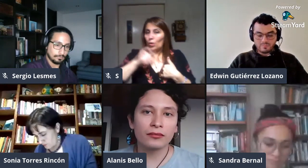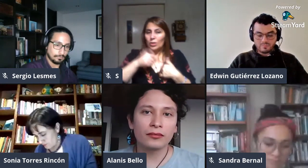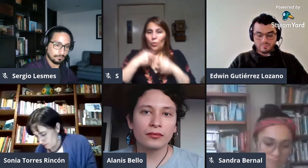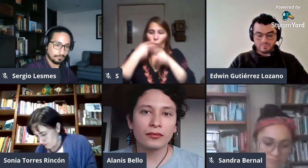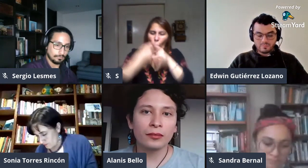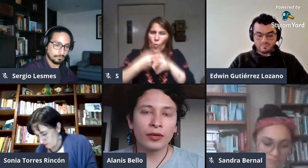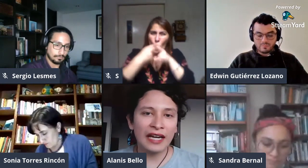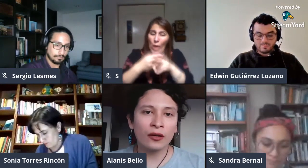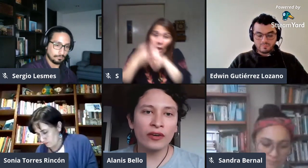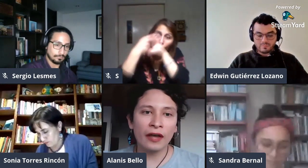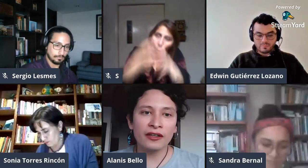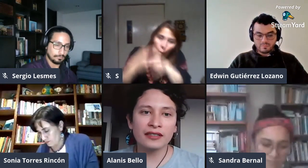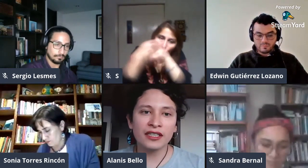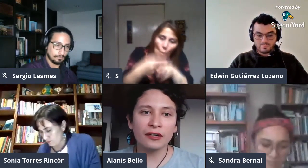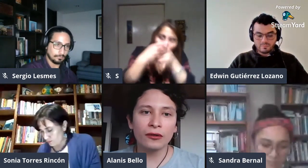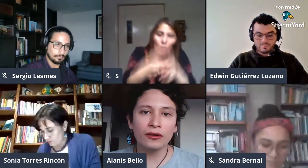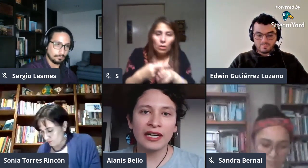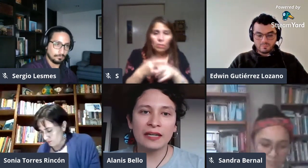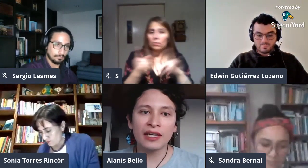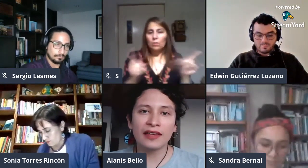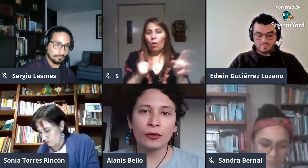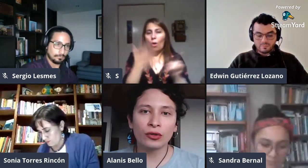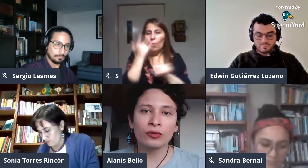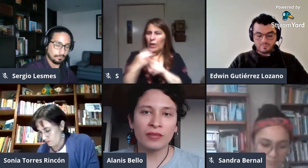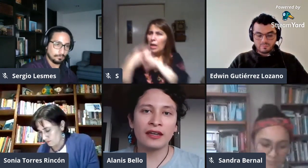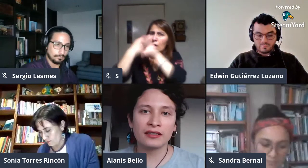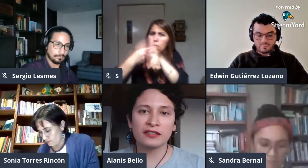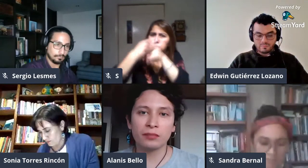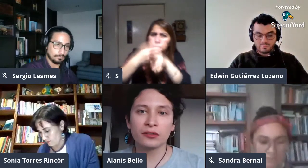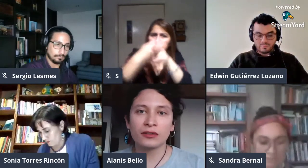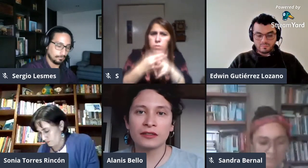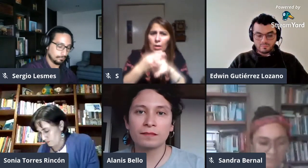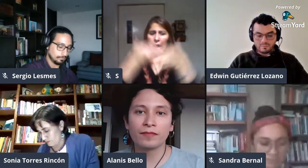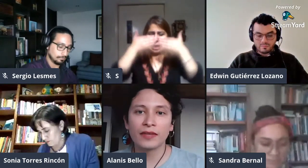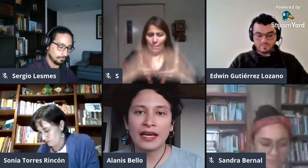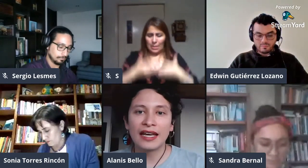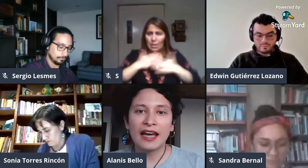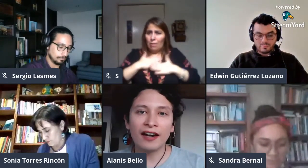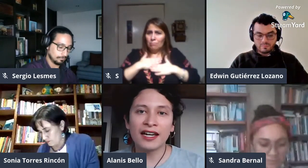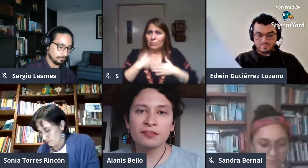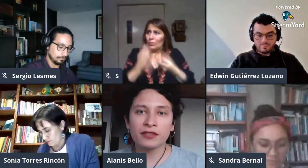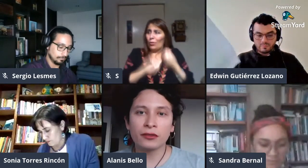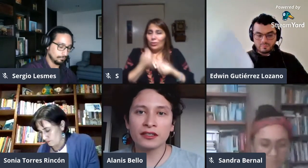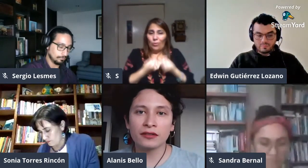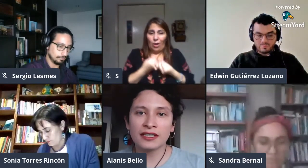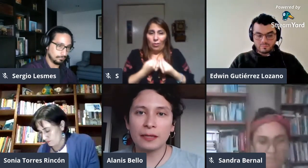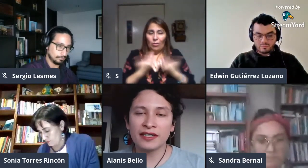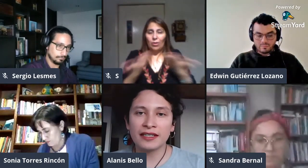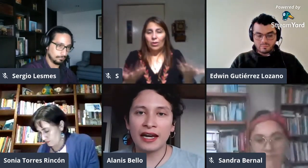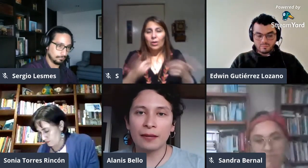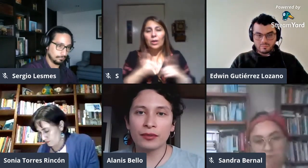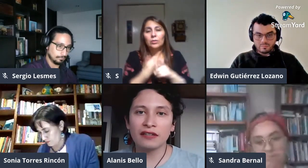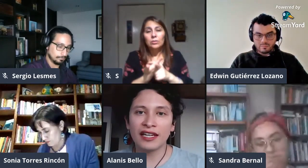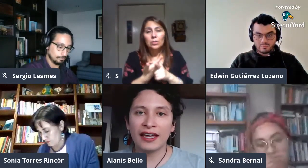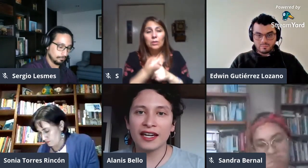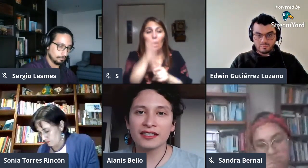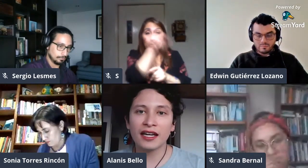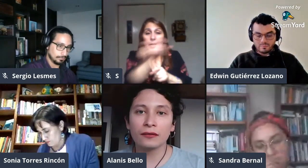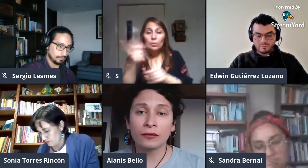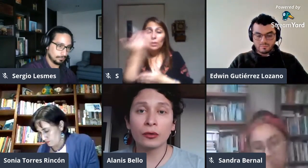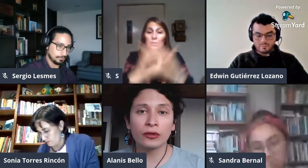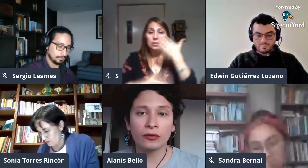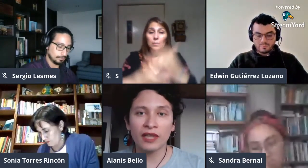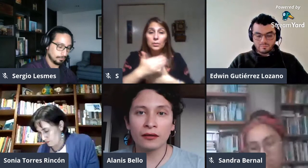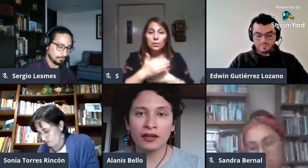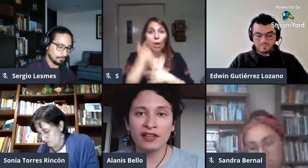excesivo, porque el cuidado excesivo limita la autonomía de estas personas. Y hablan las personas con discapacidad de la posibilidad de